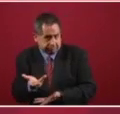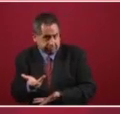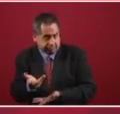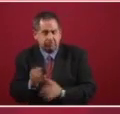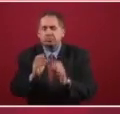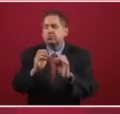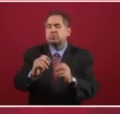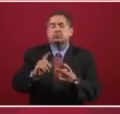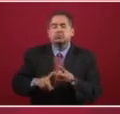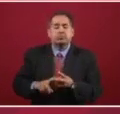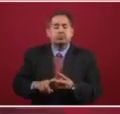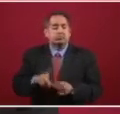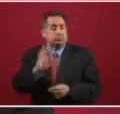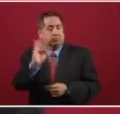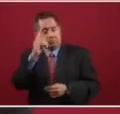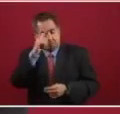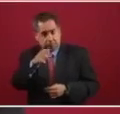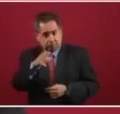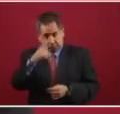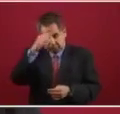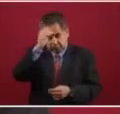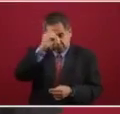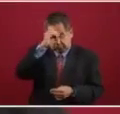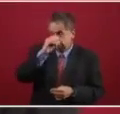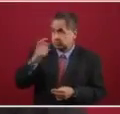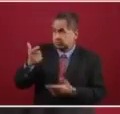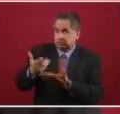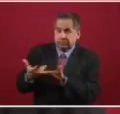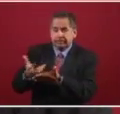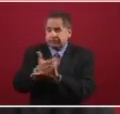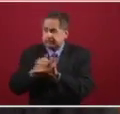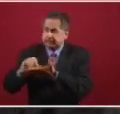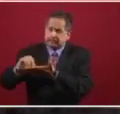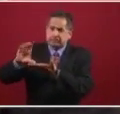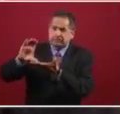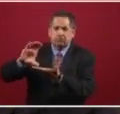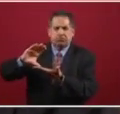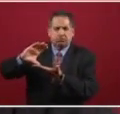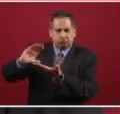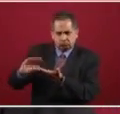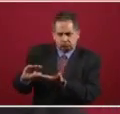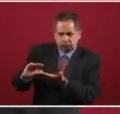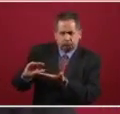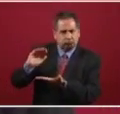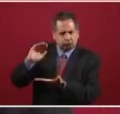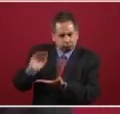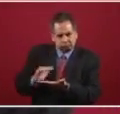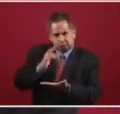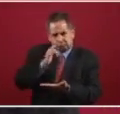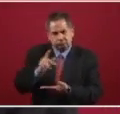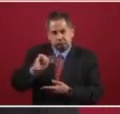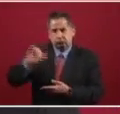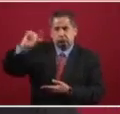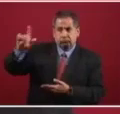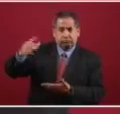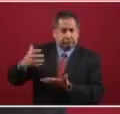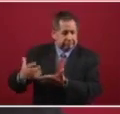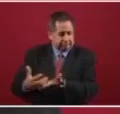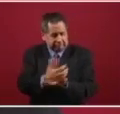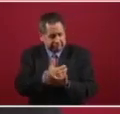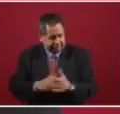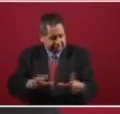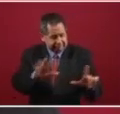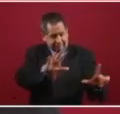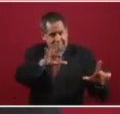¿O si crees que estuvo bien que se bajara el sueldo de los altos funcionarios que ganaban hasta 700